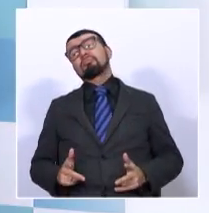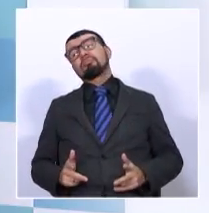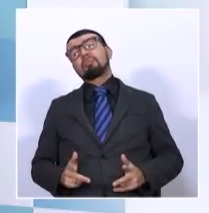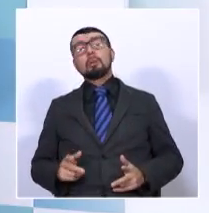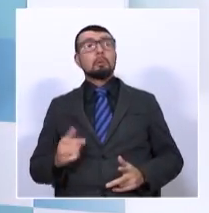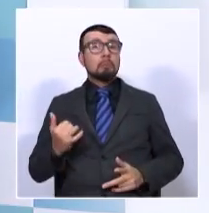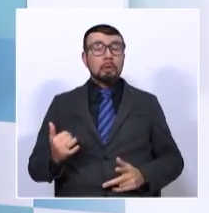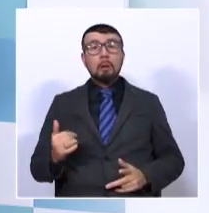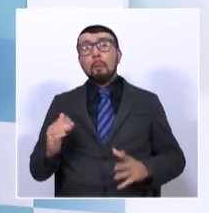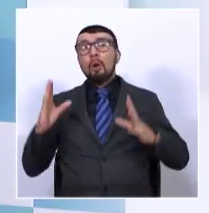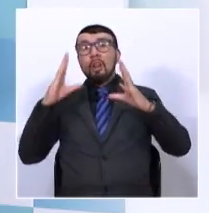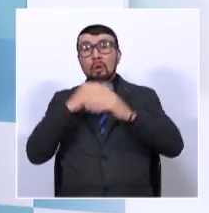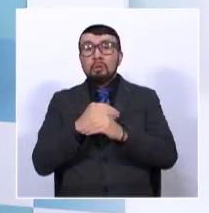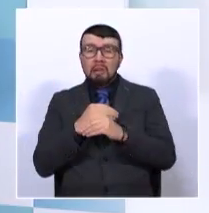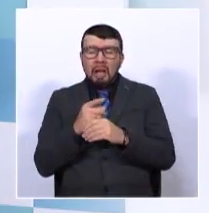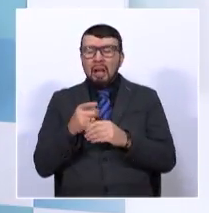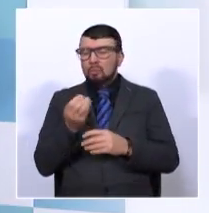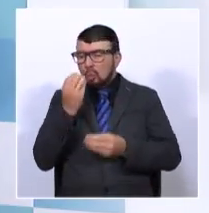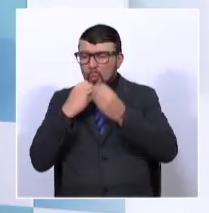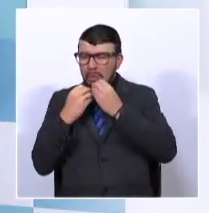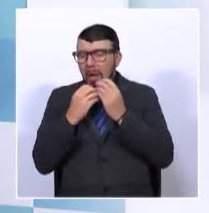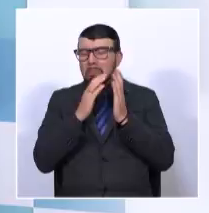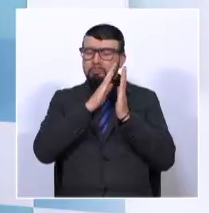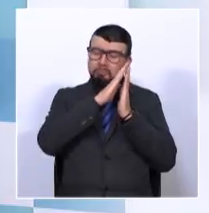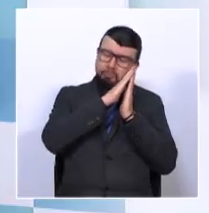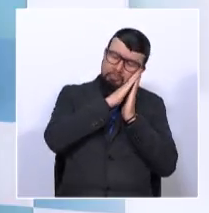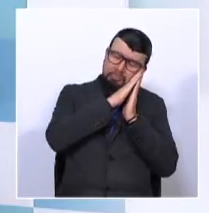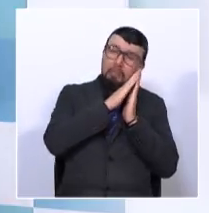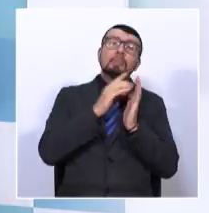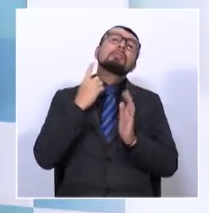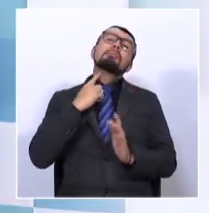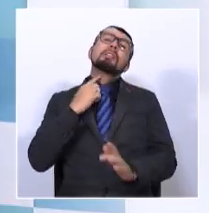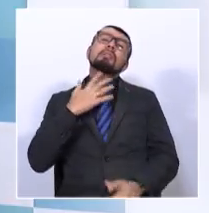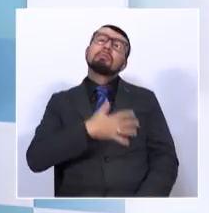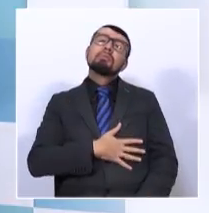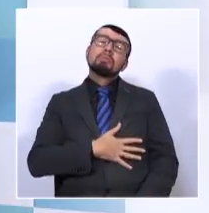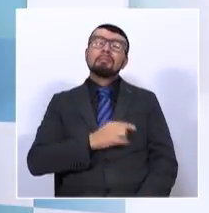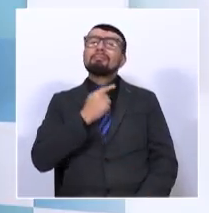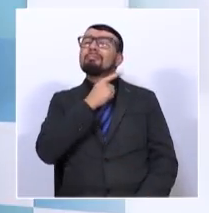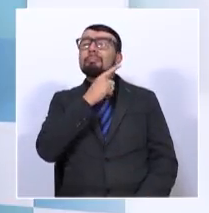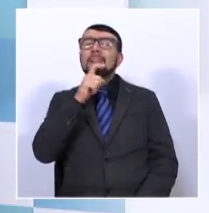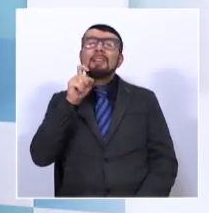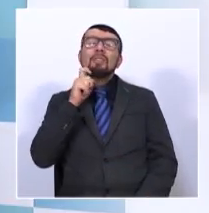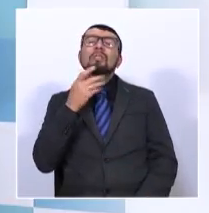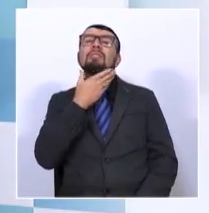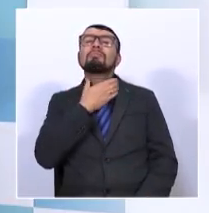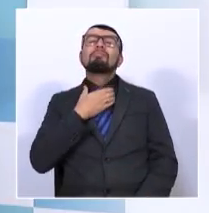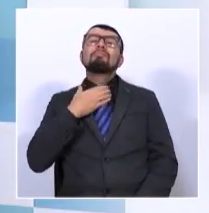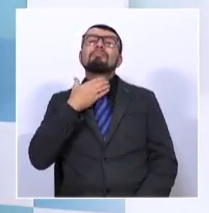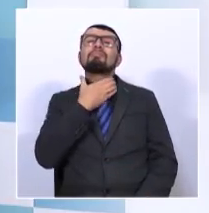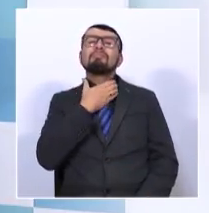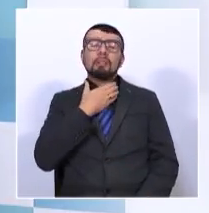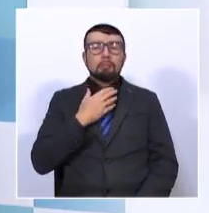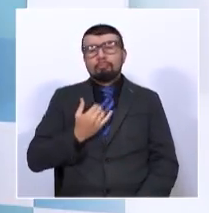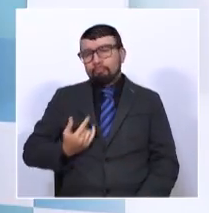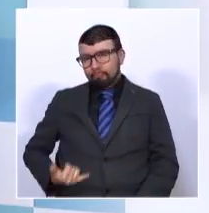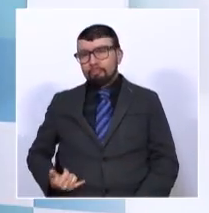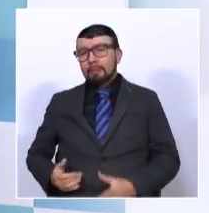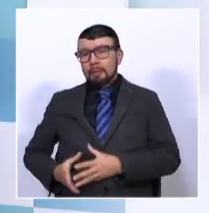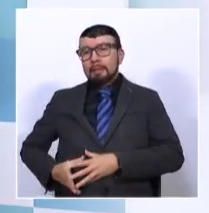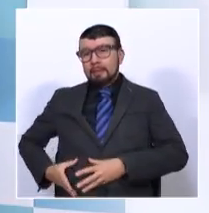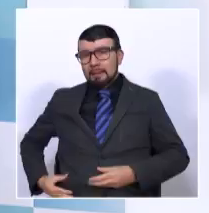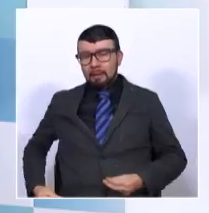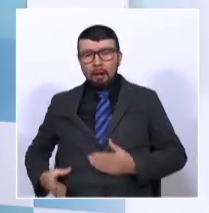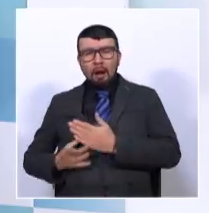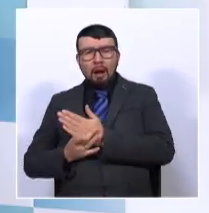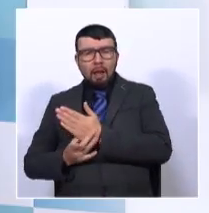noche. Y por eso tiene hipotiroidismo, entonces esta tiroides está perezosa y reteniendo la grasa. Total hígado graso. Nos habían dicho